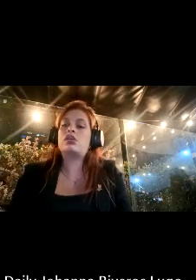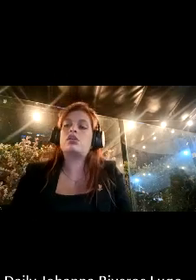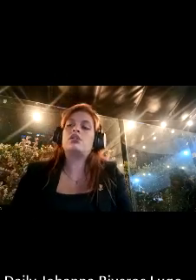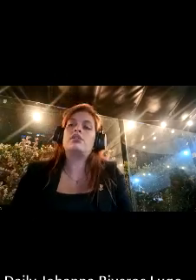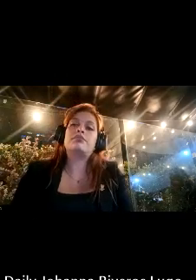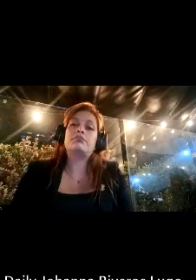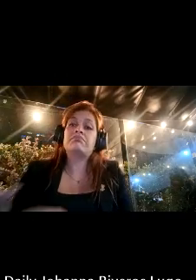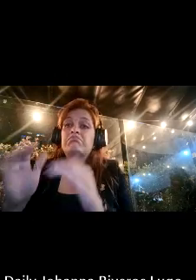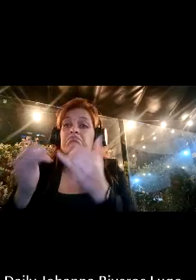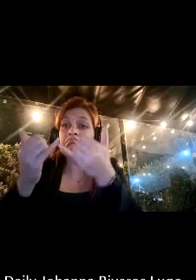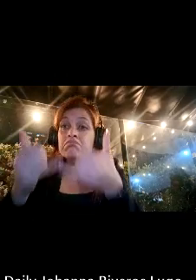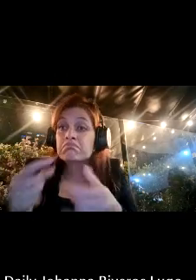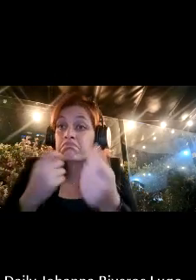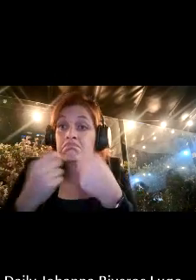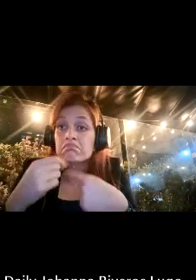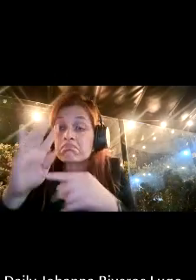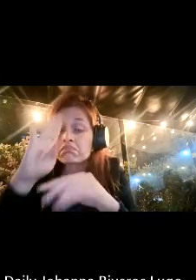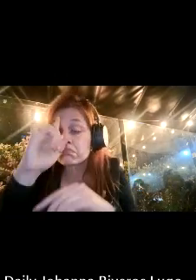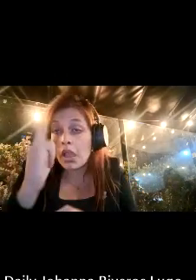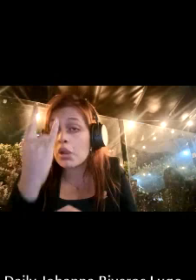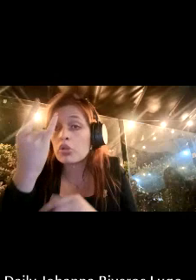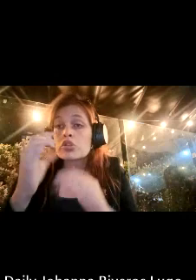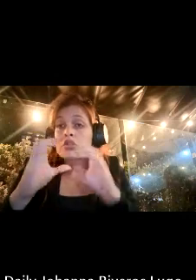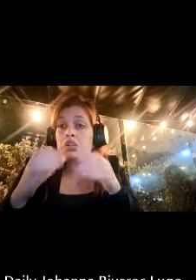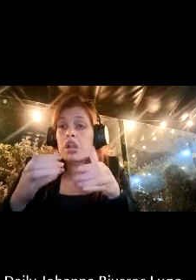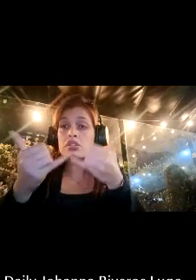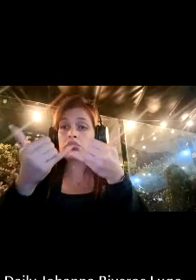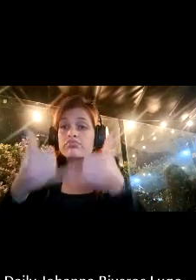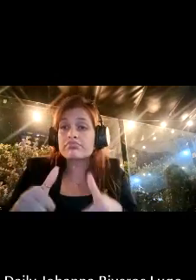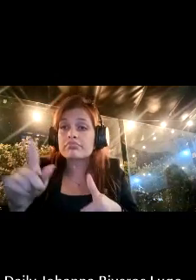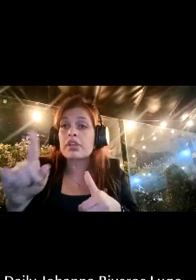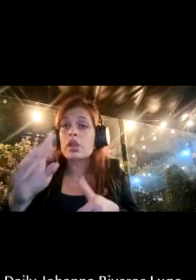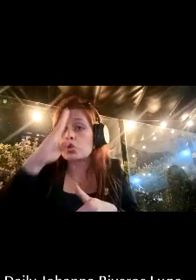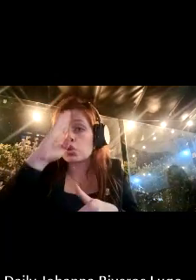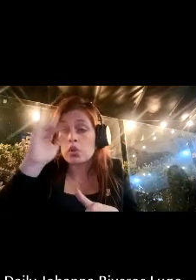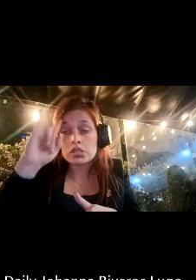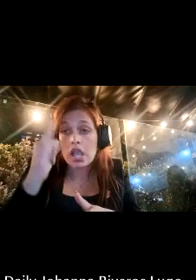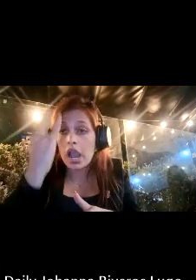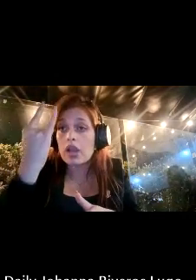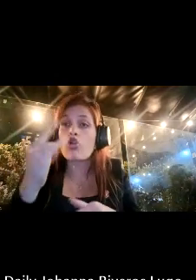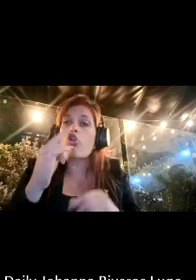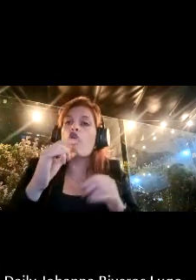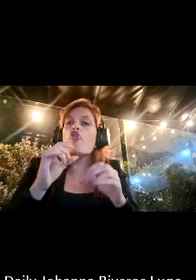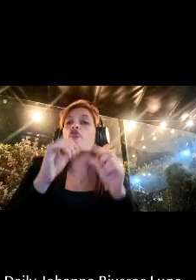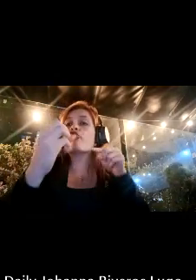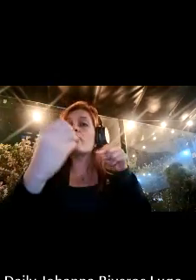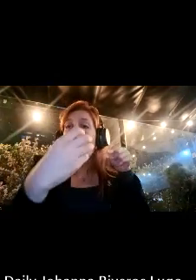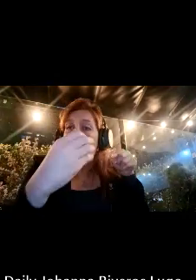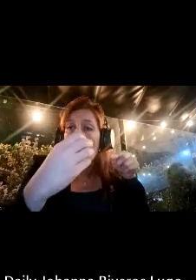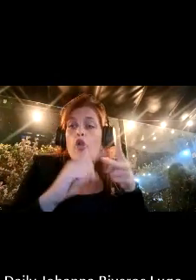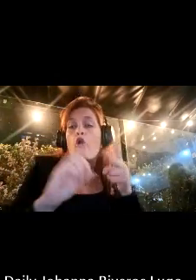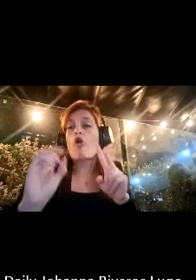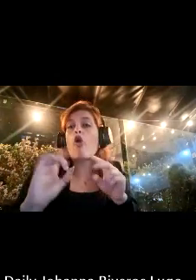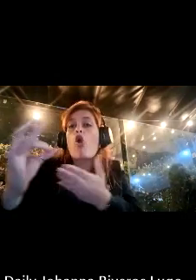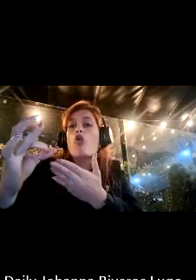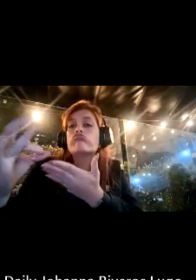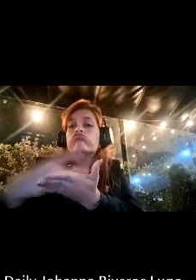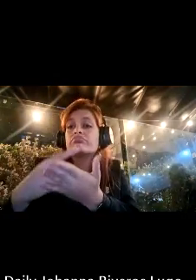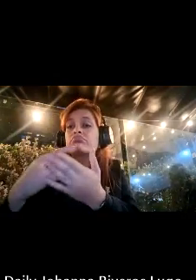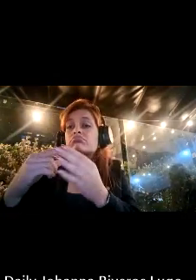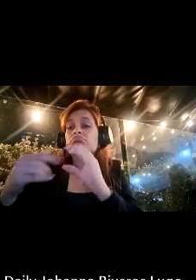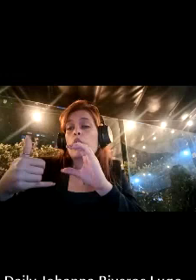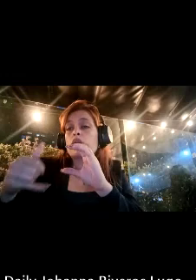ahí preguntando por el correo, por el foro de dudas e inquietudes. Y los que no la logren, de pronto que tengan